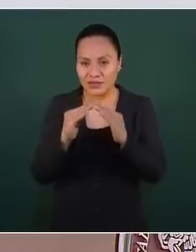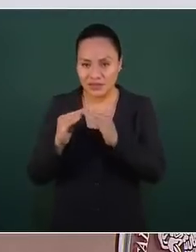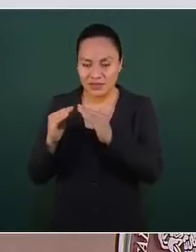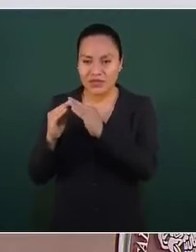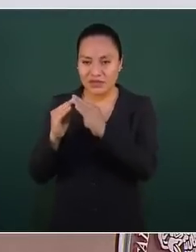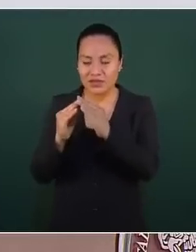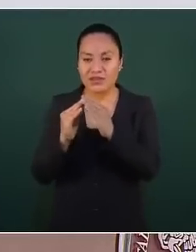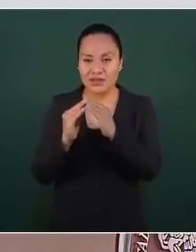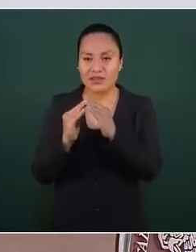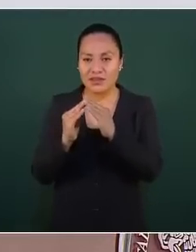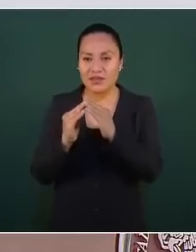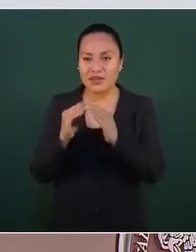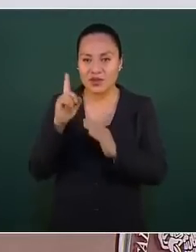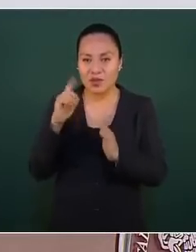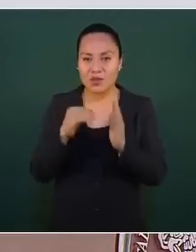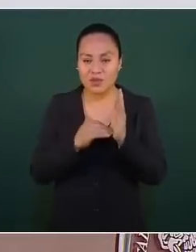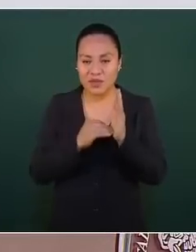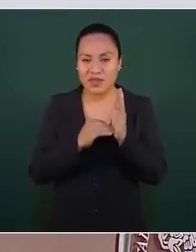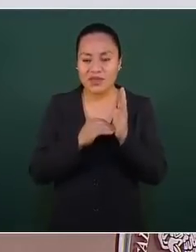hogares,